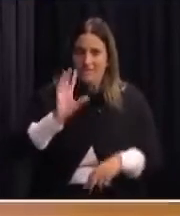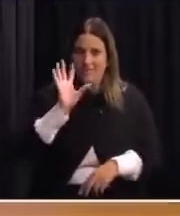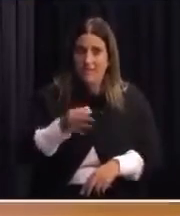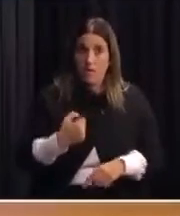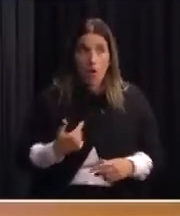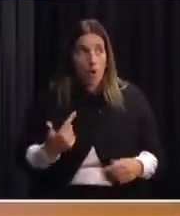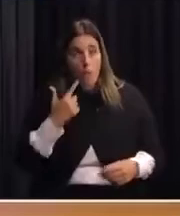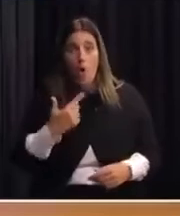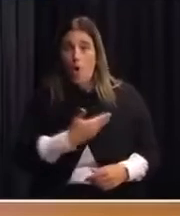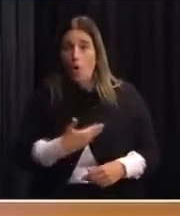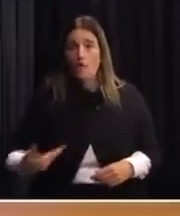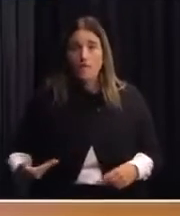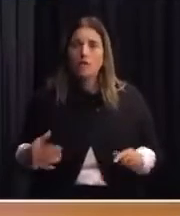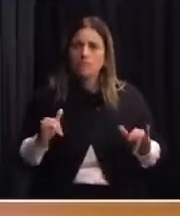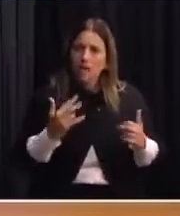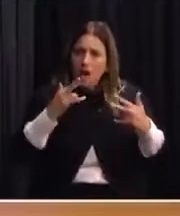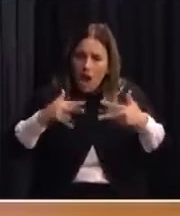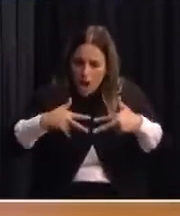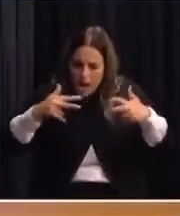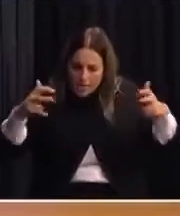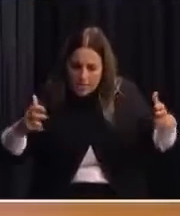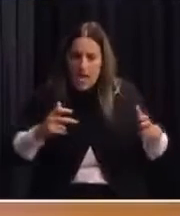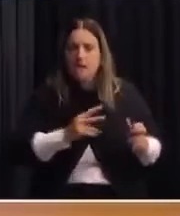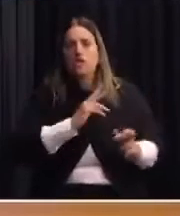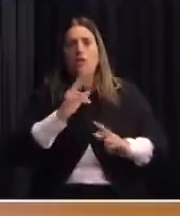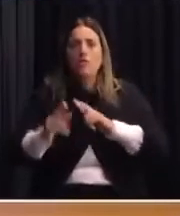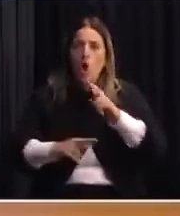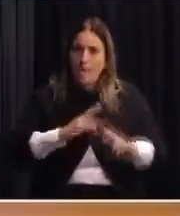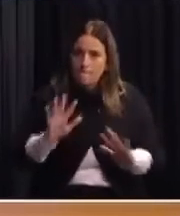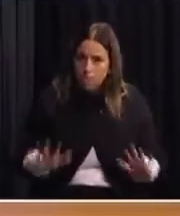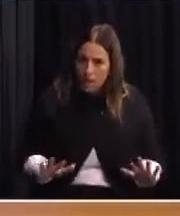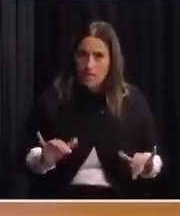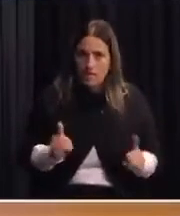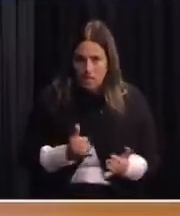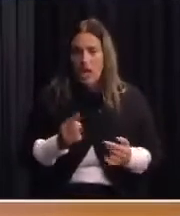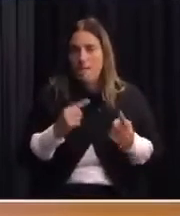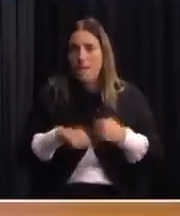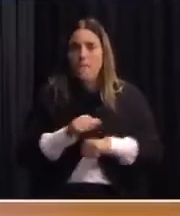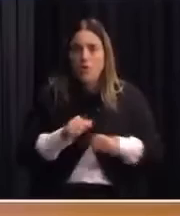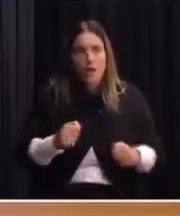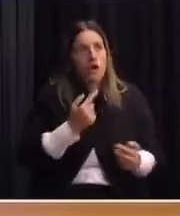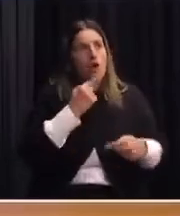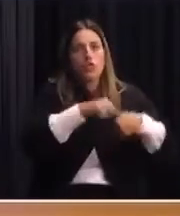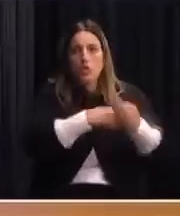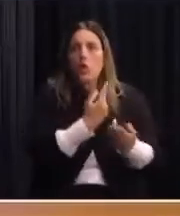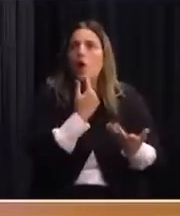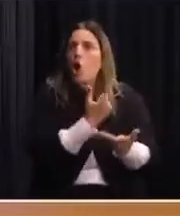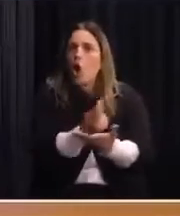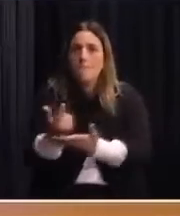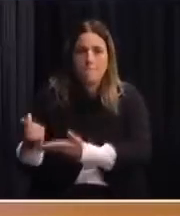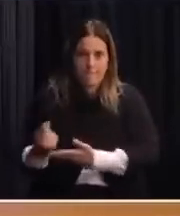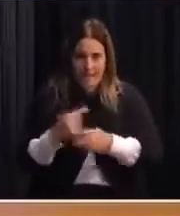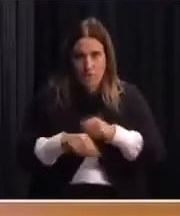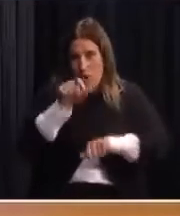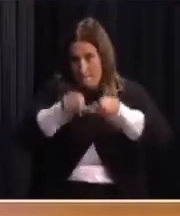como gobierno hemos venido analizando y dando respuestas para mantener el poder adquisitivo de los uruguayos es decir